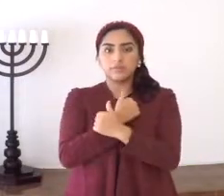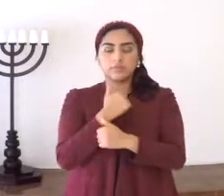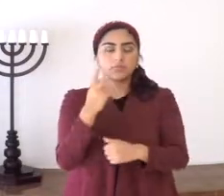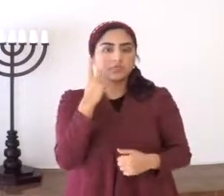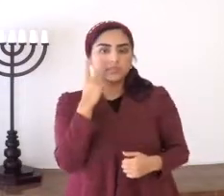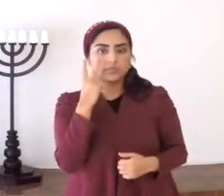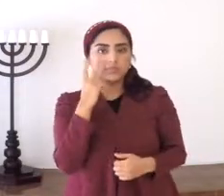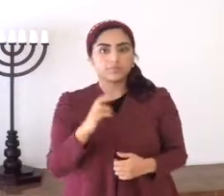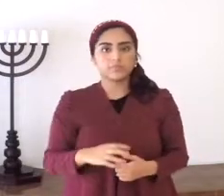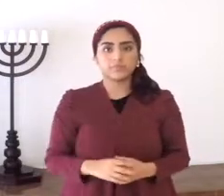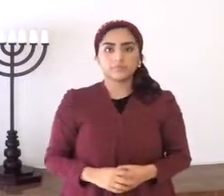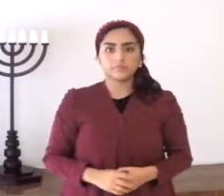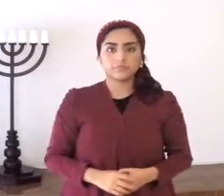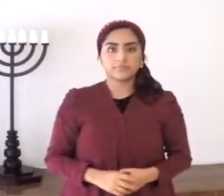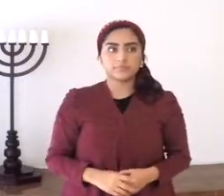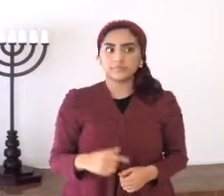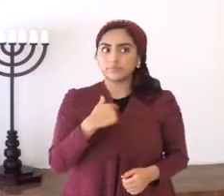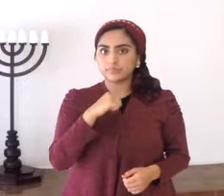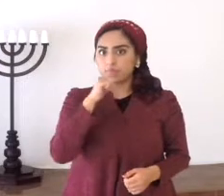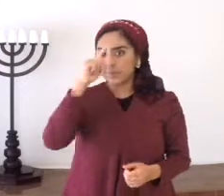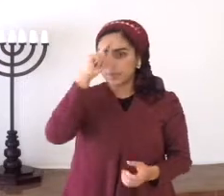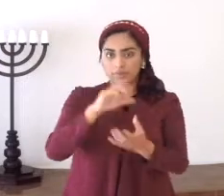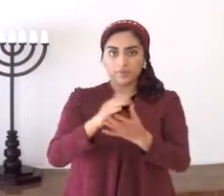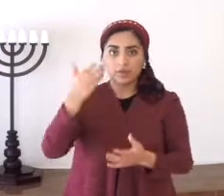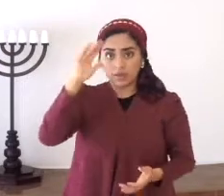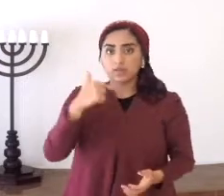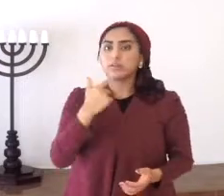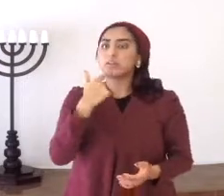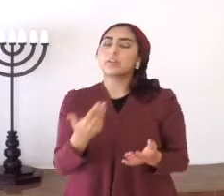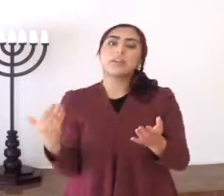Entonces, si su primer fruto es el amor, a ver,